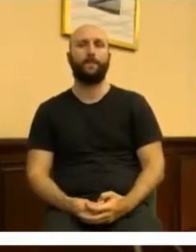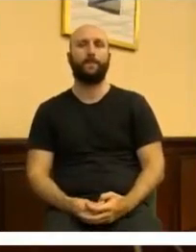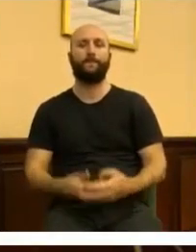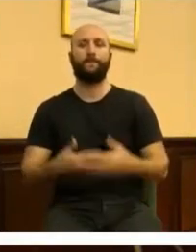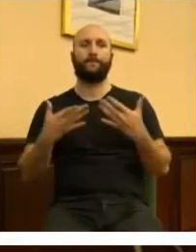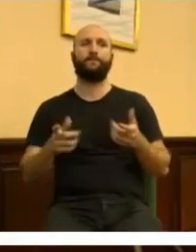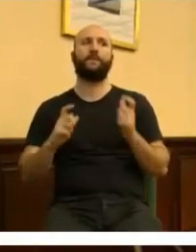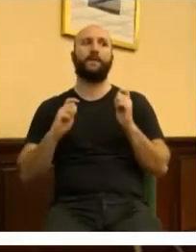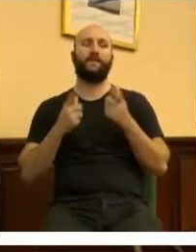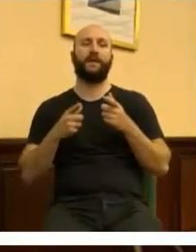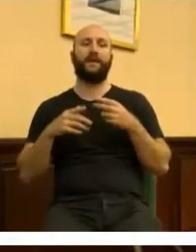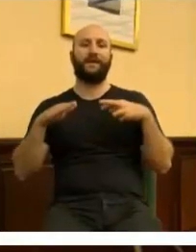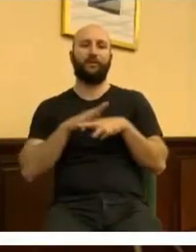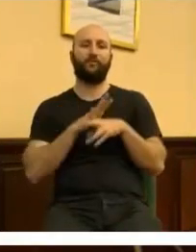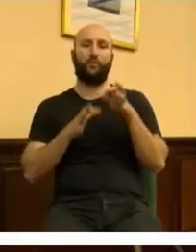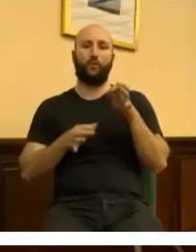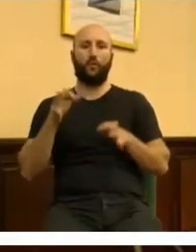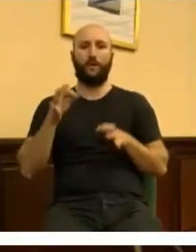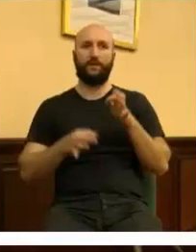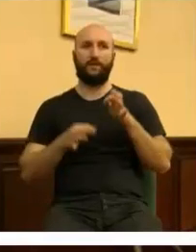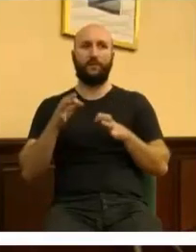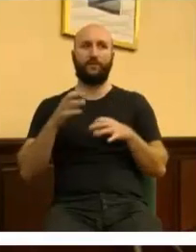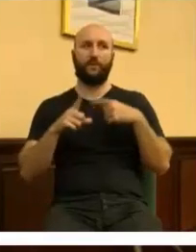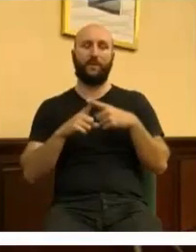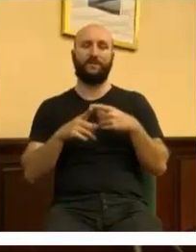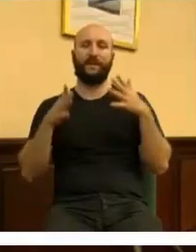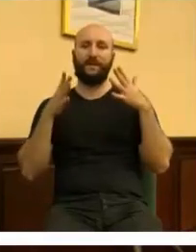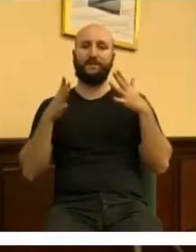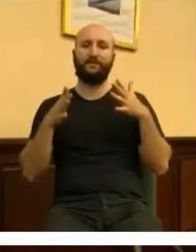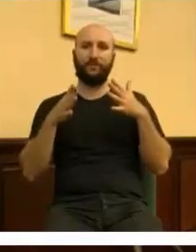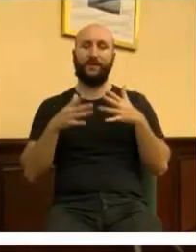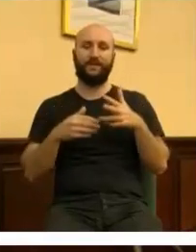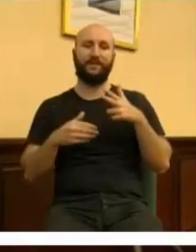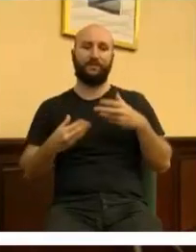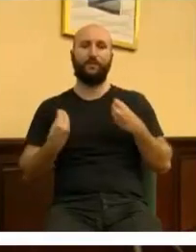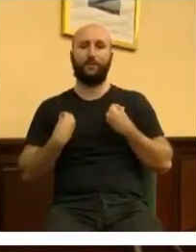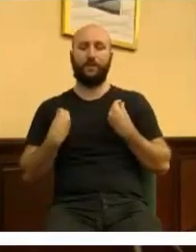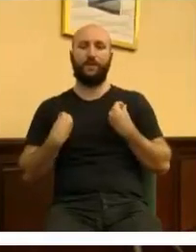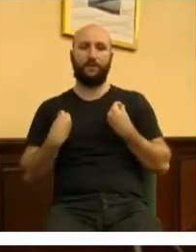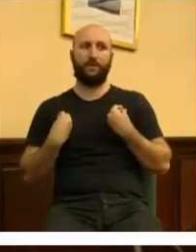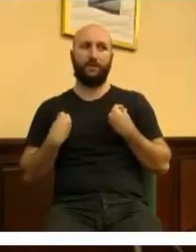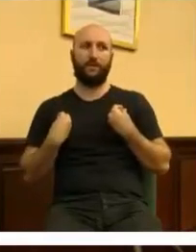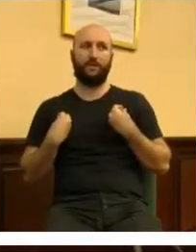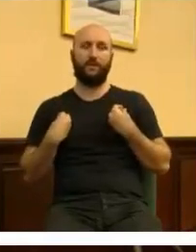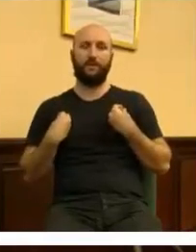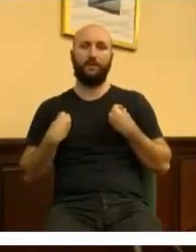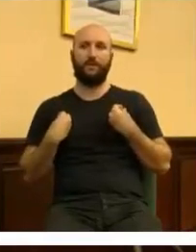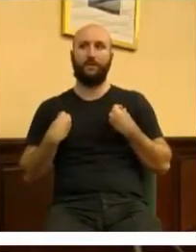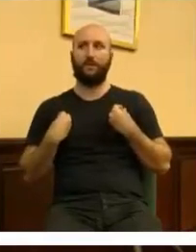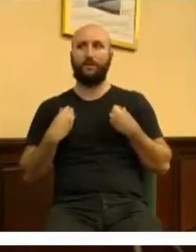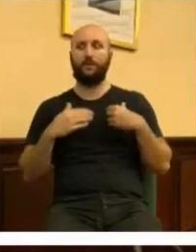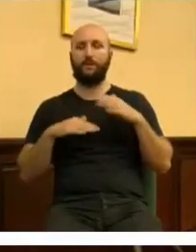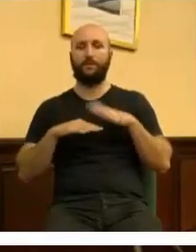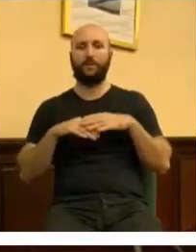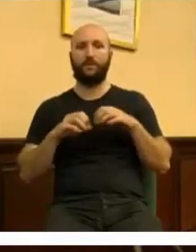recursos jurídicos y de asesoría de la Oficina del Derecho a la Vivienda para dar amparo